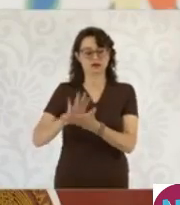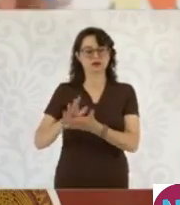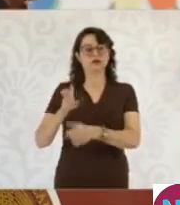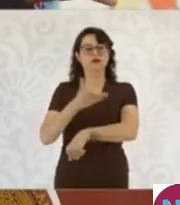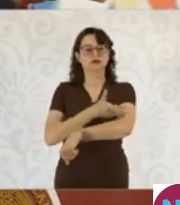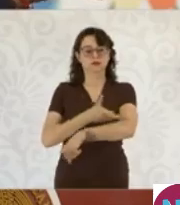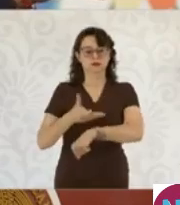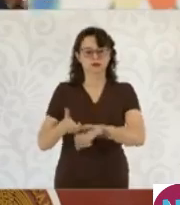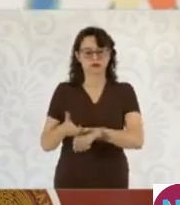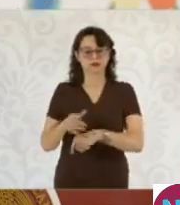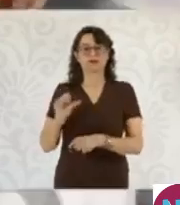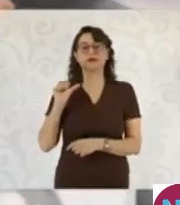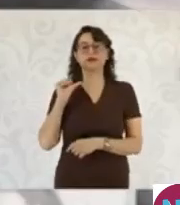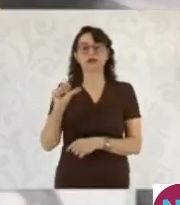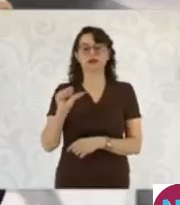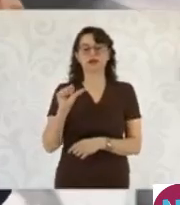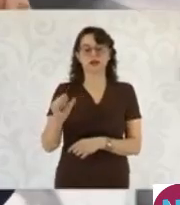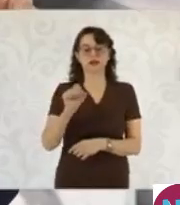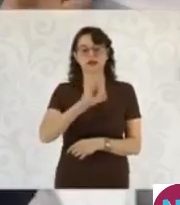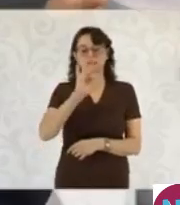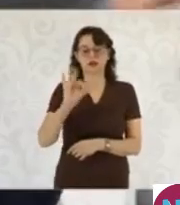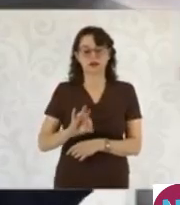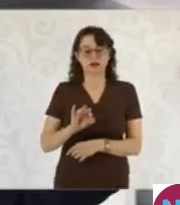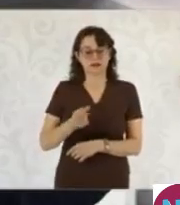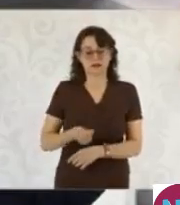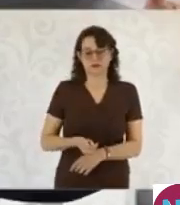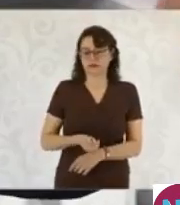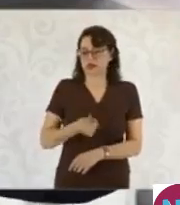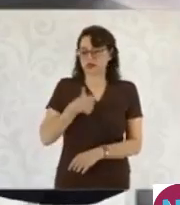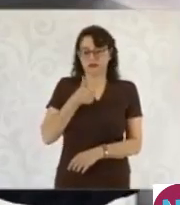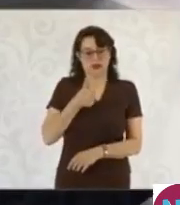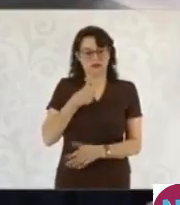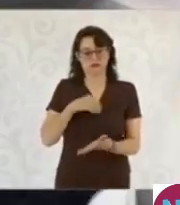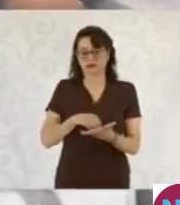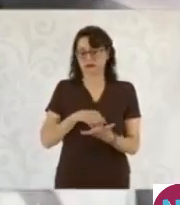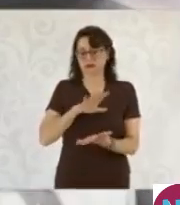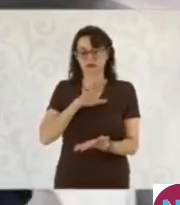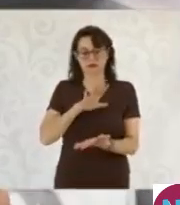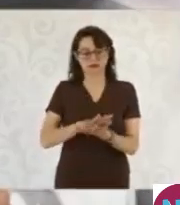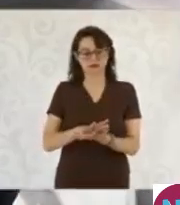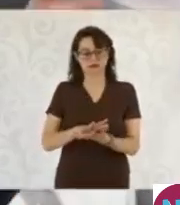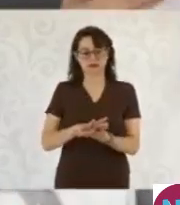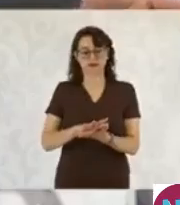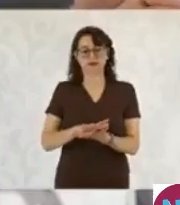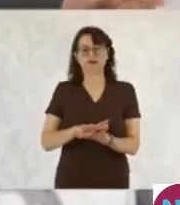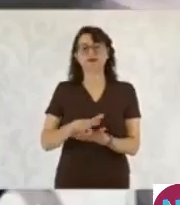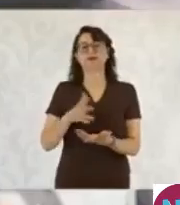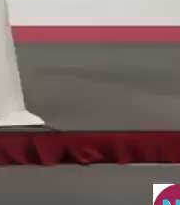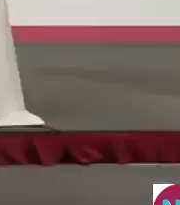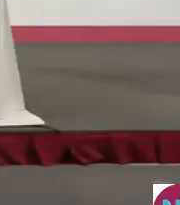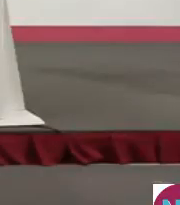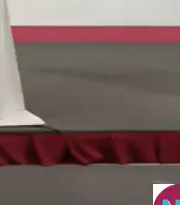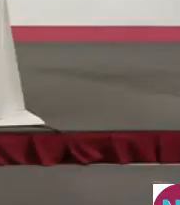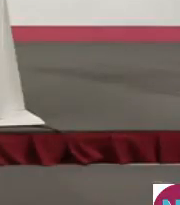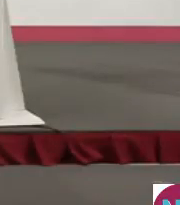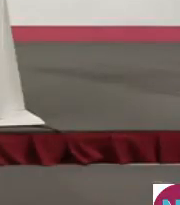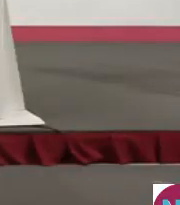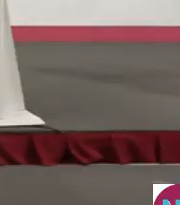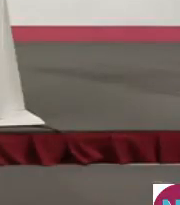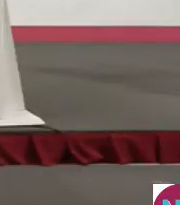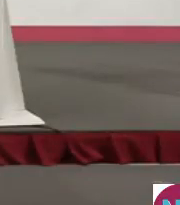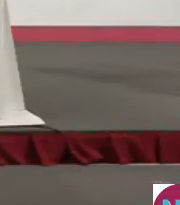familiar. 16% fueron consultas de primera vez, pacientes derechohabientes que por primera vez acudían, y el resto